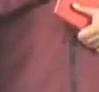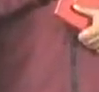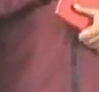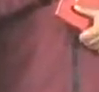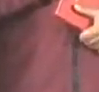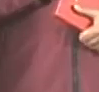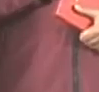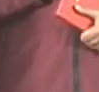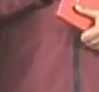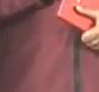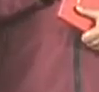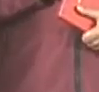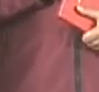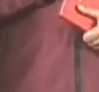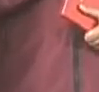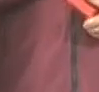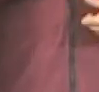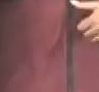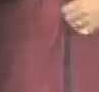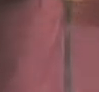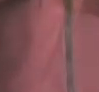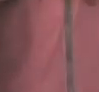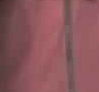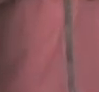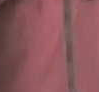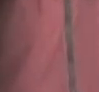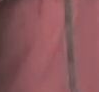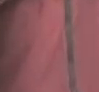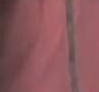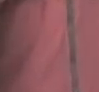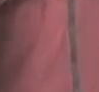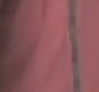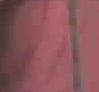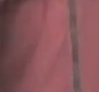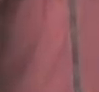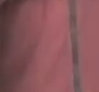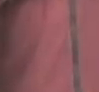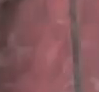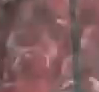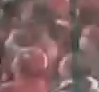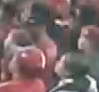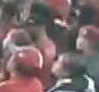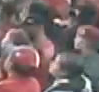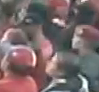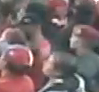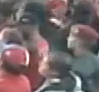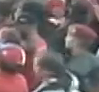hermanas combatientes del 4 de febrero de 1992.